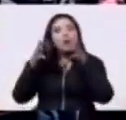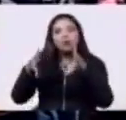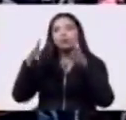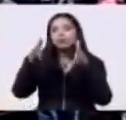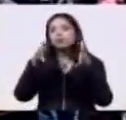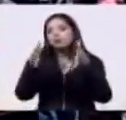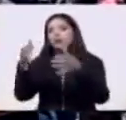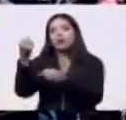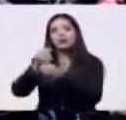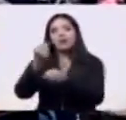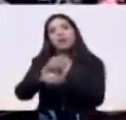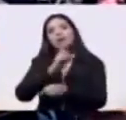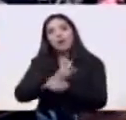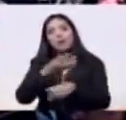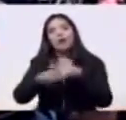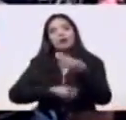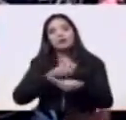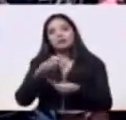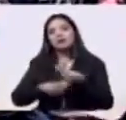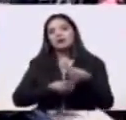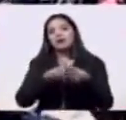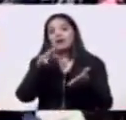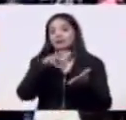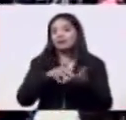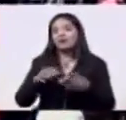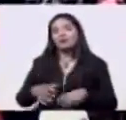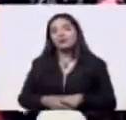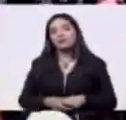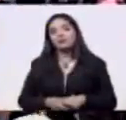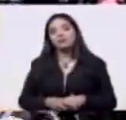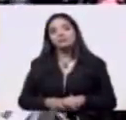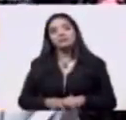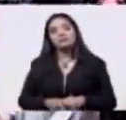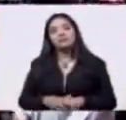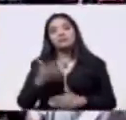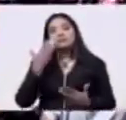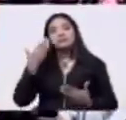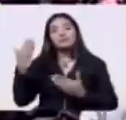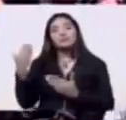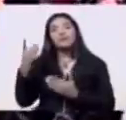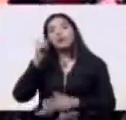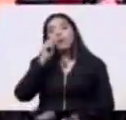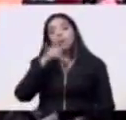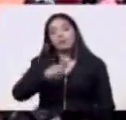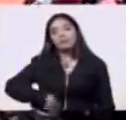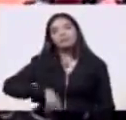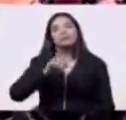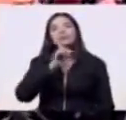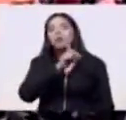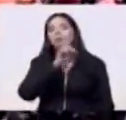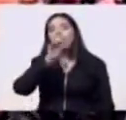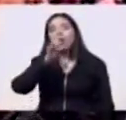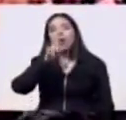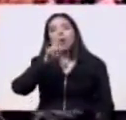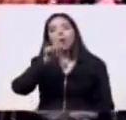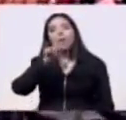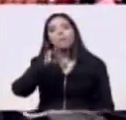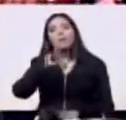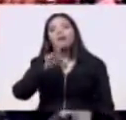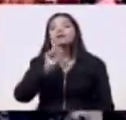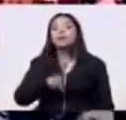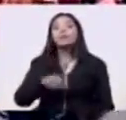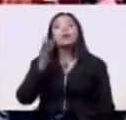labores que debemos ir haciendo desde el Estado. Gracias, gracias. Escuchamos entonces declaraciones de Omar Bielma, también declaraciones de la